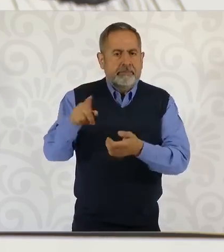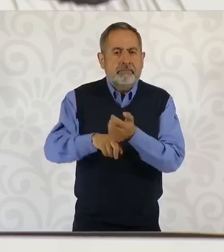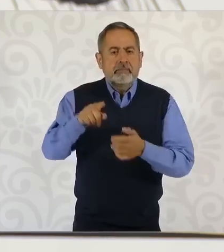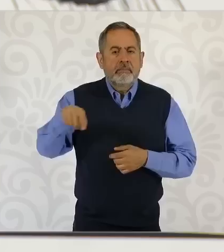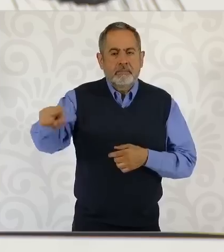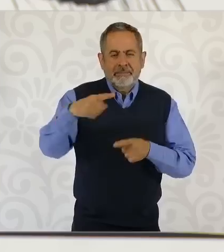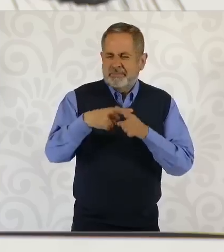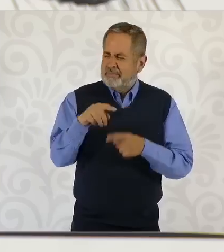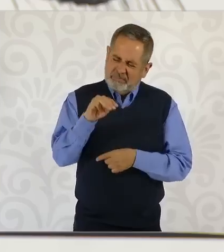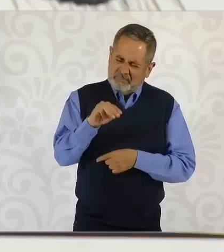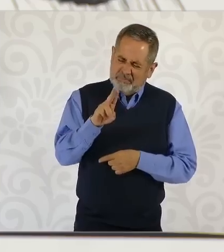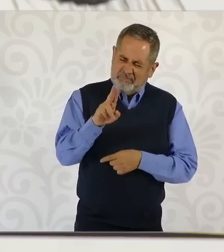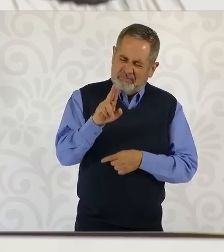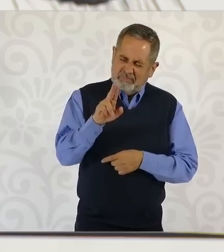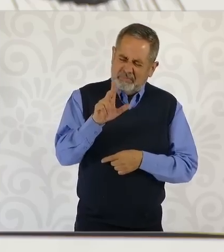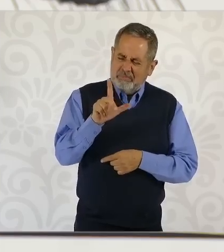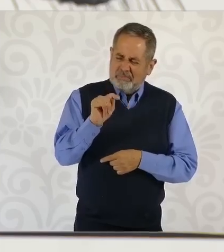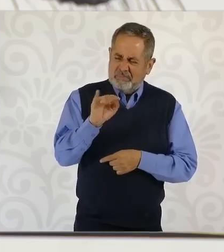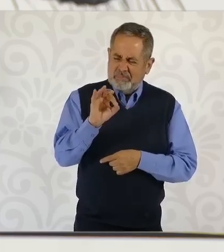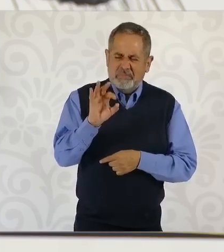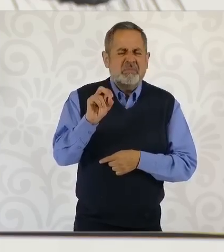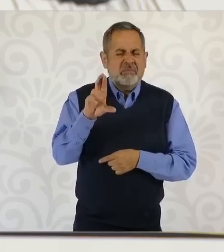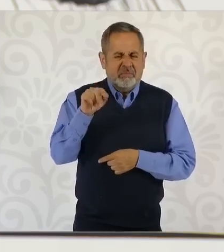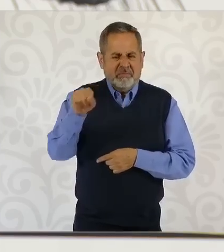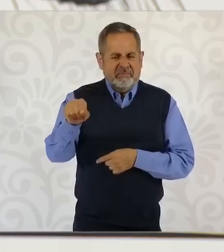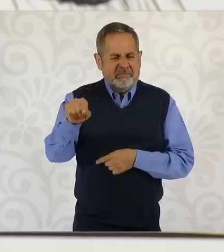o Multiforo Alicia, es un lugar